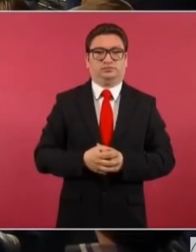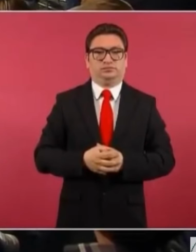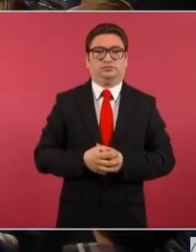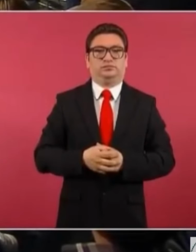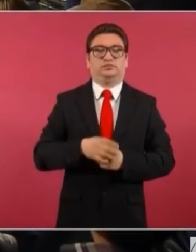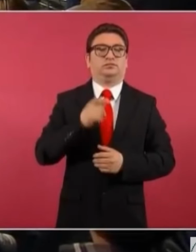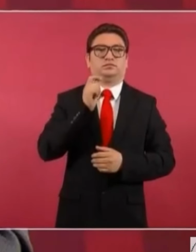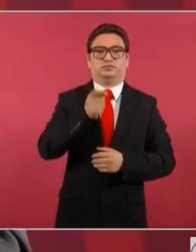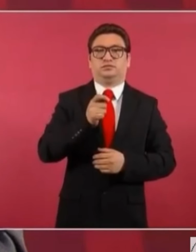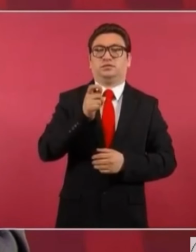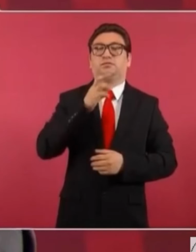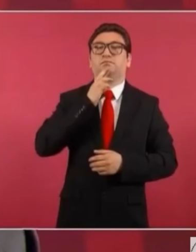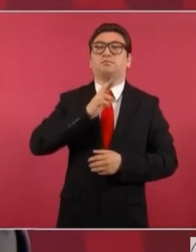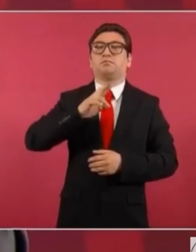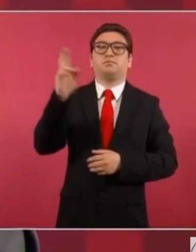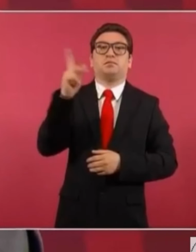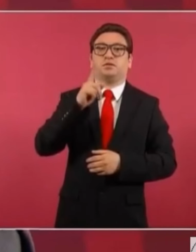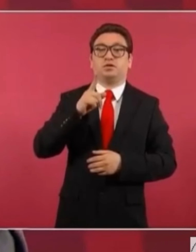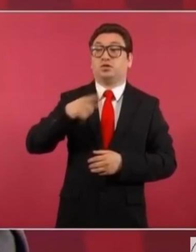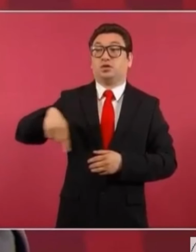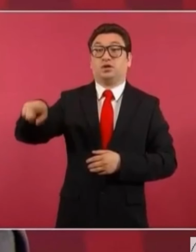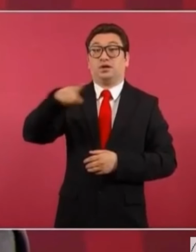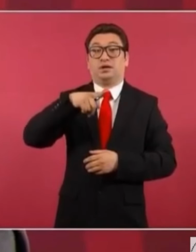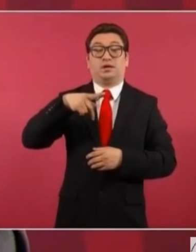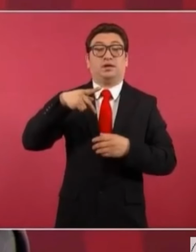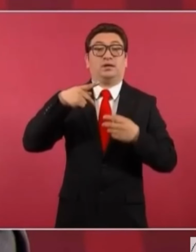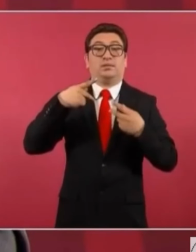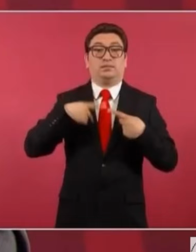es que nadie se vea obligado